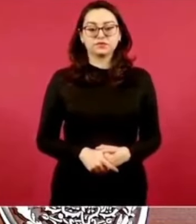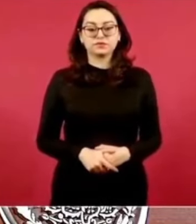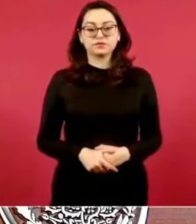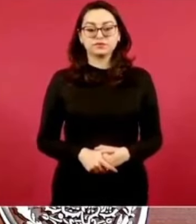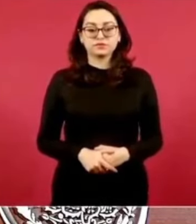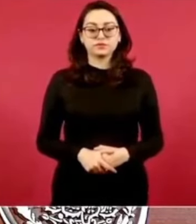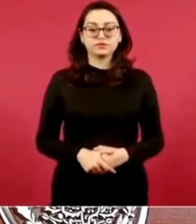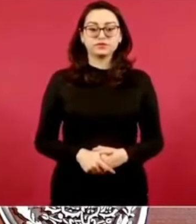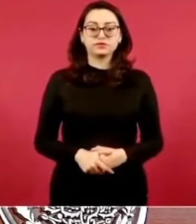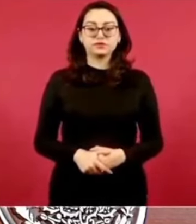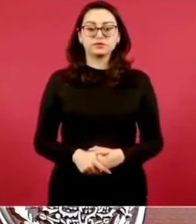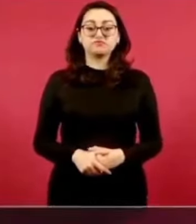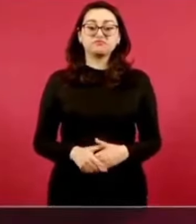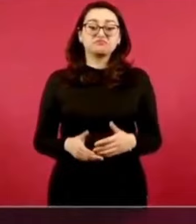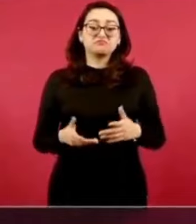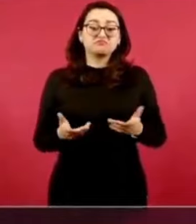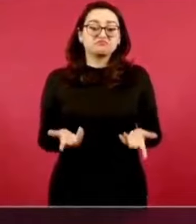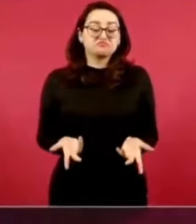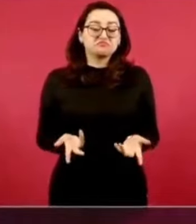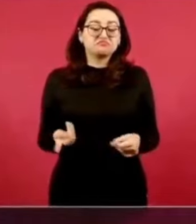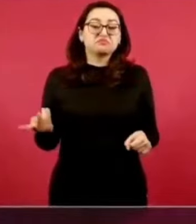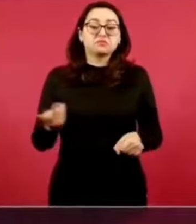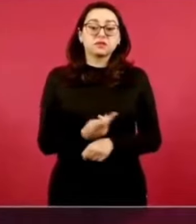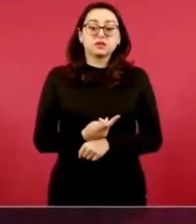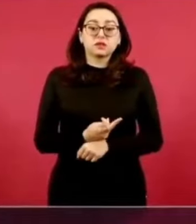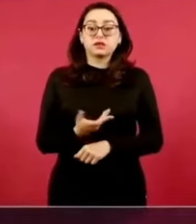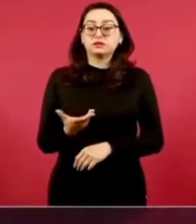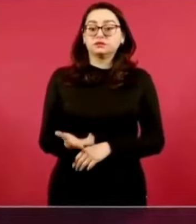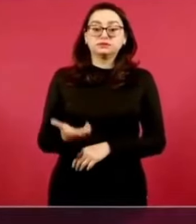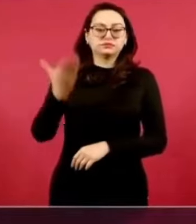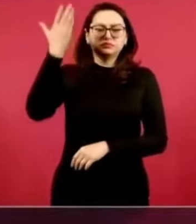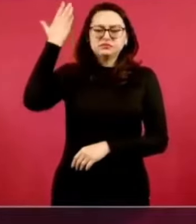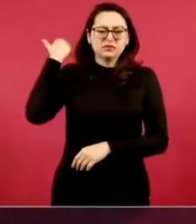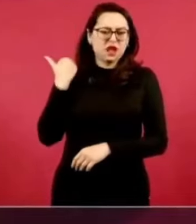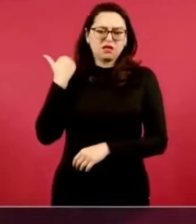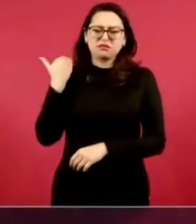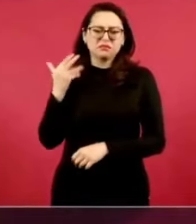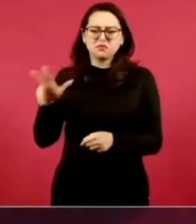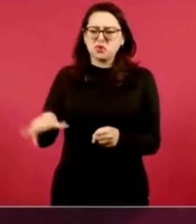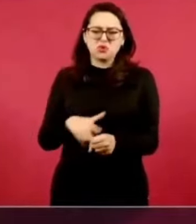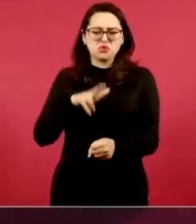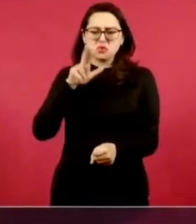en su momento, como muchas otras cosas, ¿no?